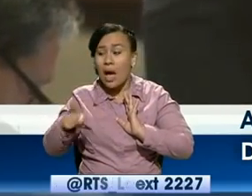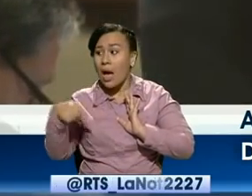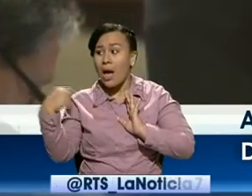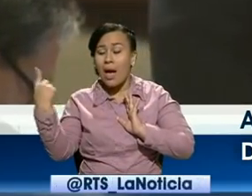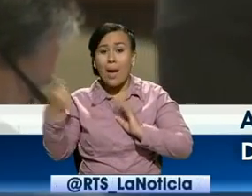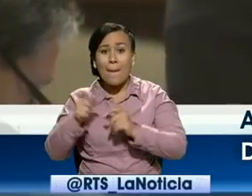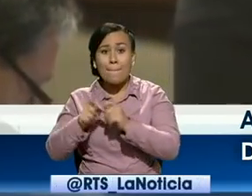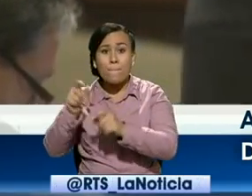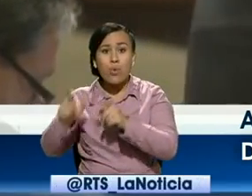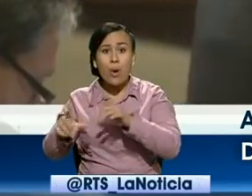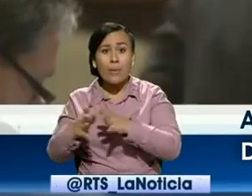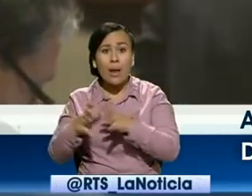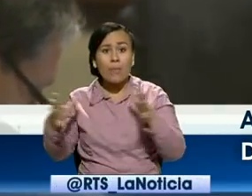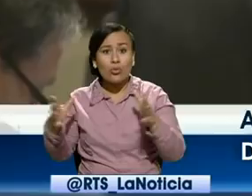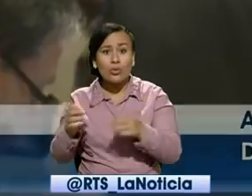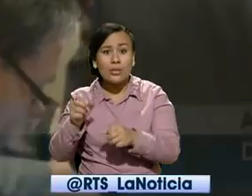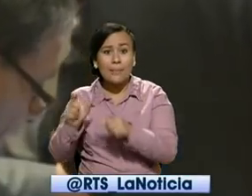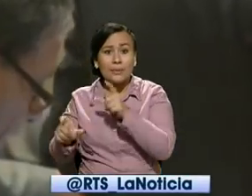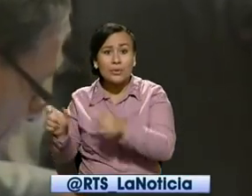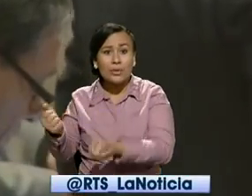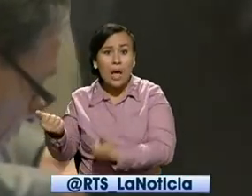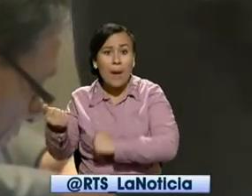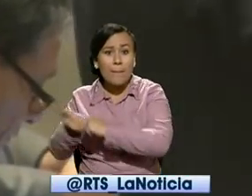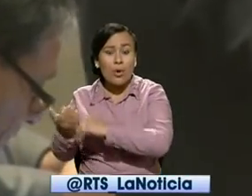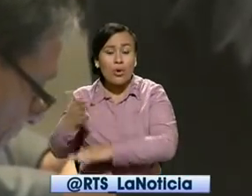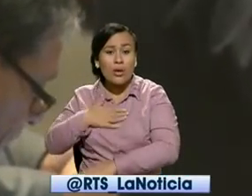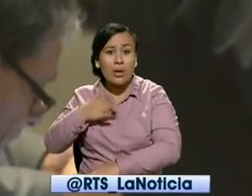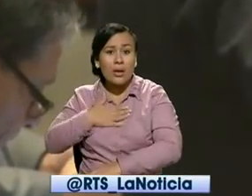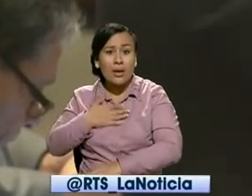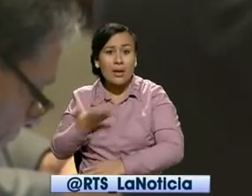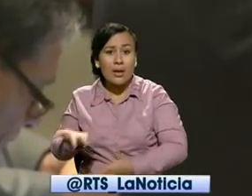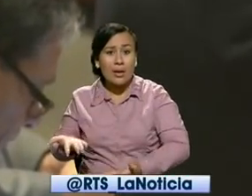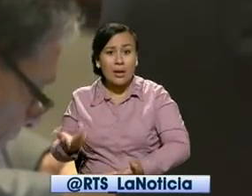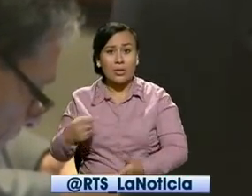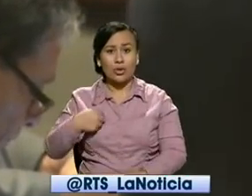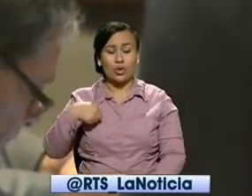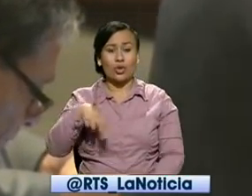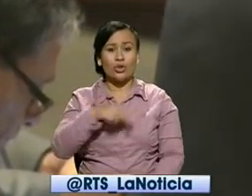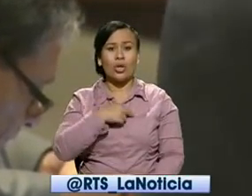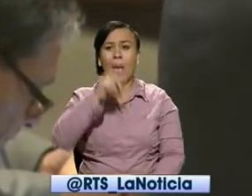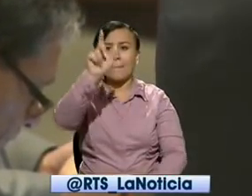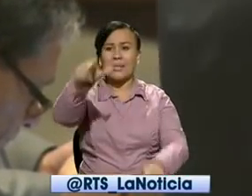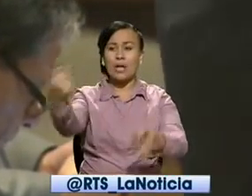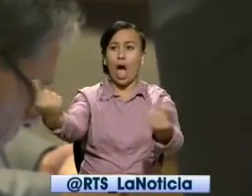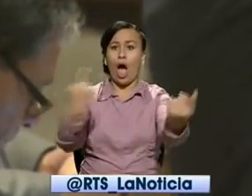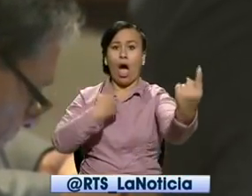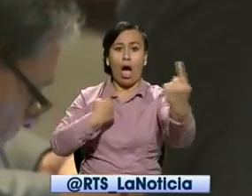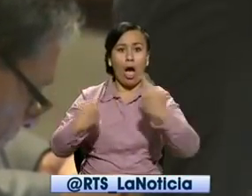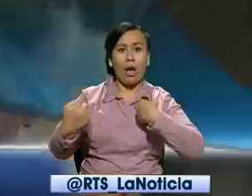sostenida y mayoritaria de nuestro pueblo. No somos los que nos quieren endilgar.